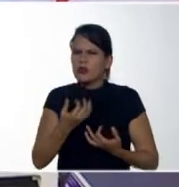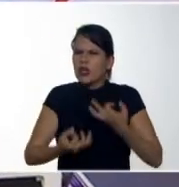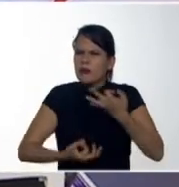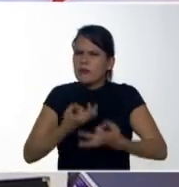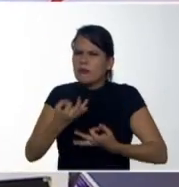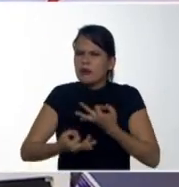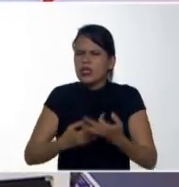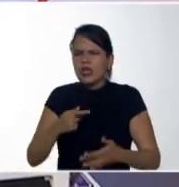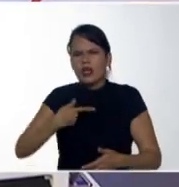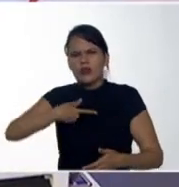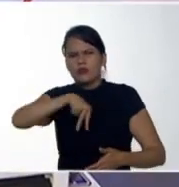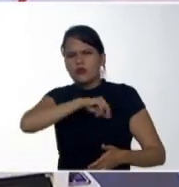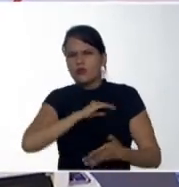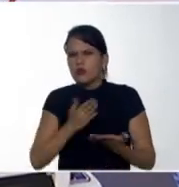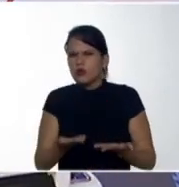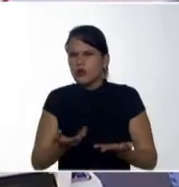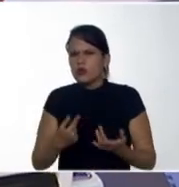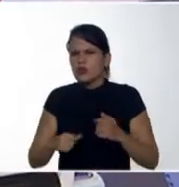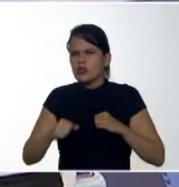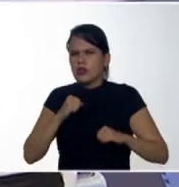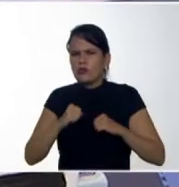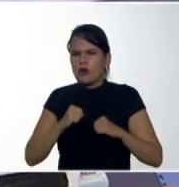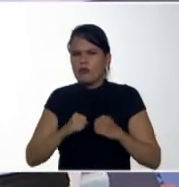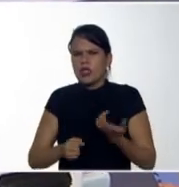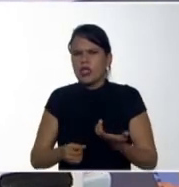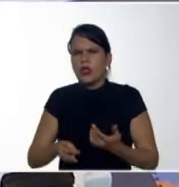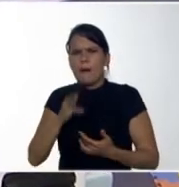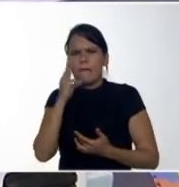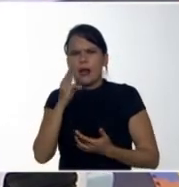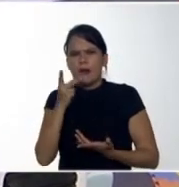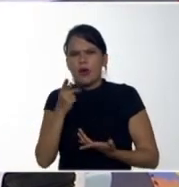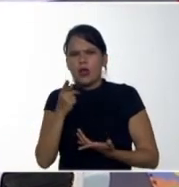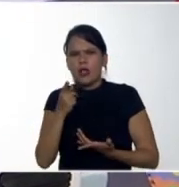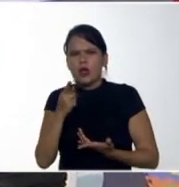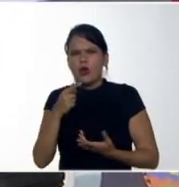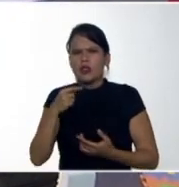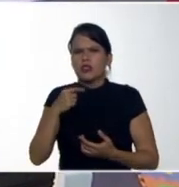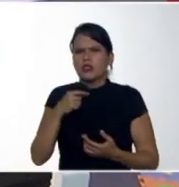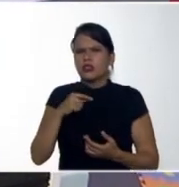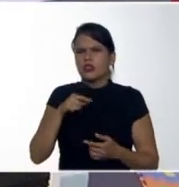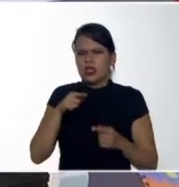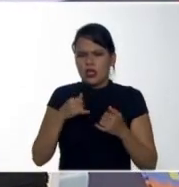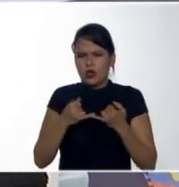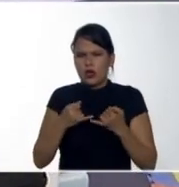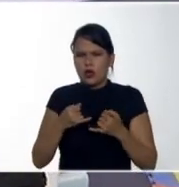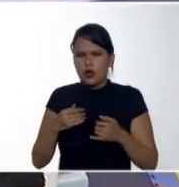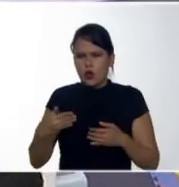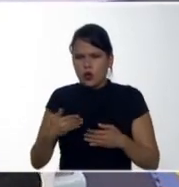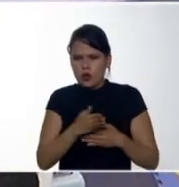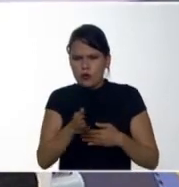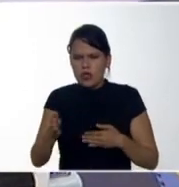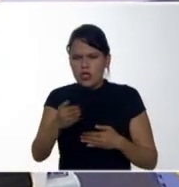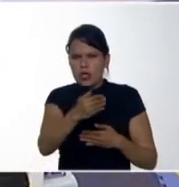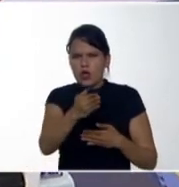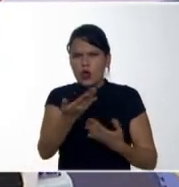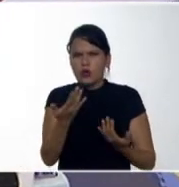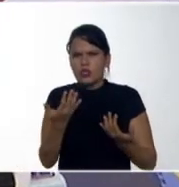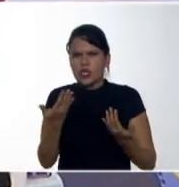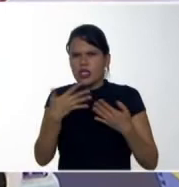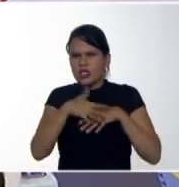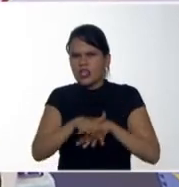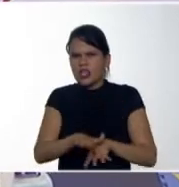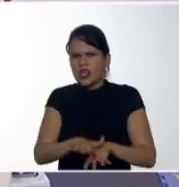nos explica a nosotros si es movimiento parabólico, si es elíptico, si es curvilíneo o si es mixto? Pues